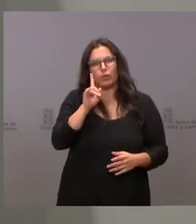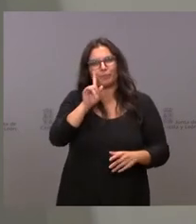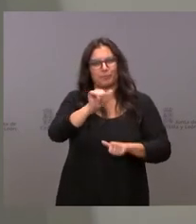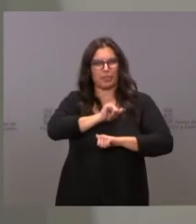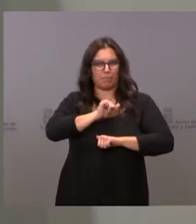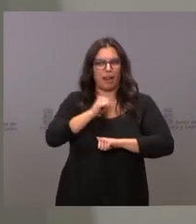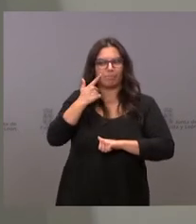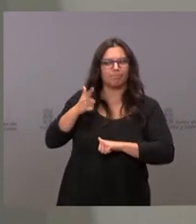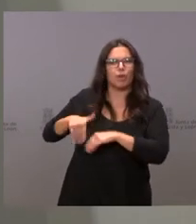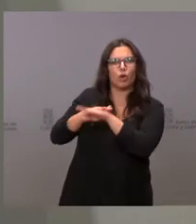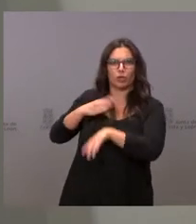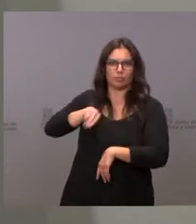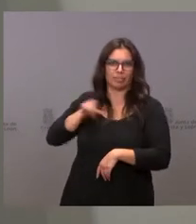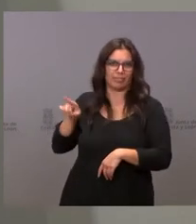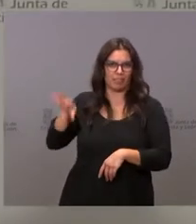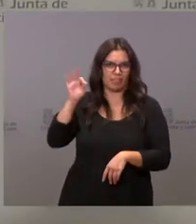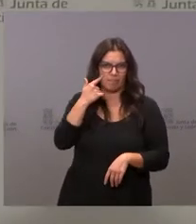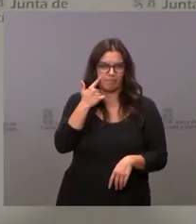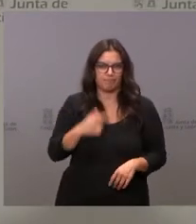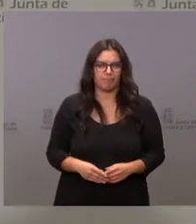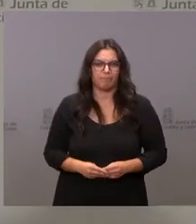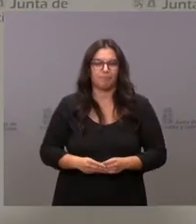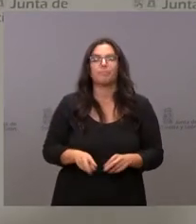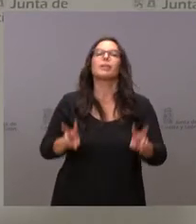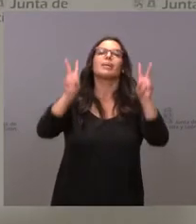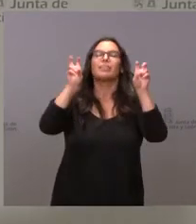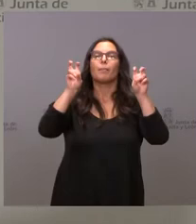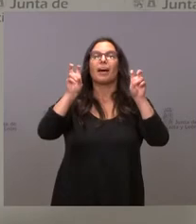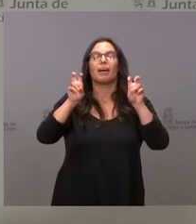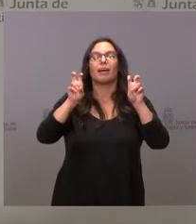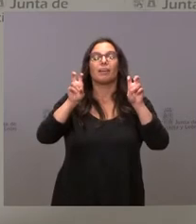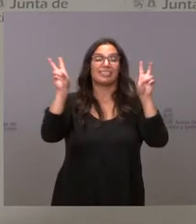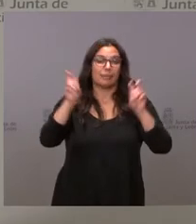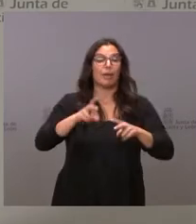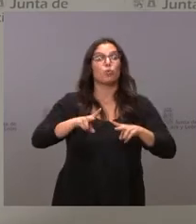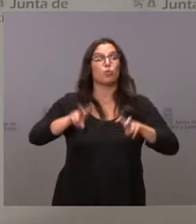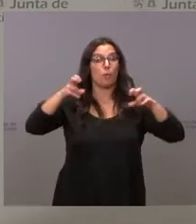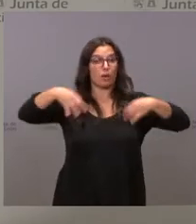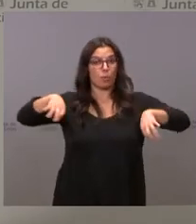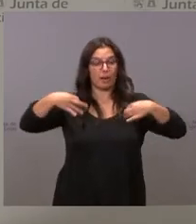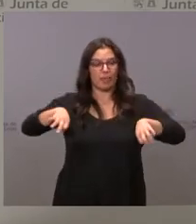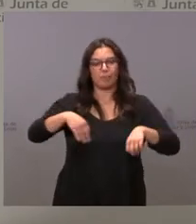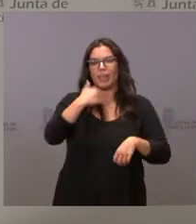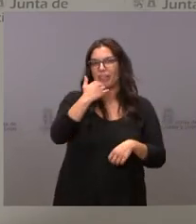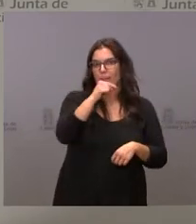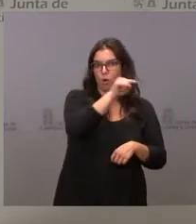Gobierno quien tome esta decisión. En cuanto al tema de la nueva normalidad, además de Zamora, ¿qué otras